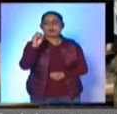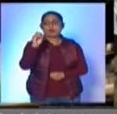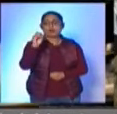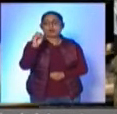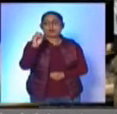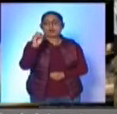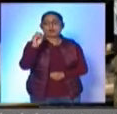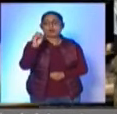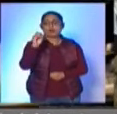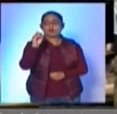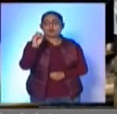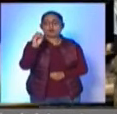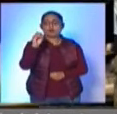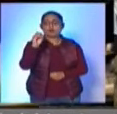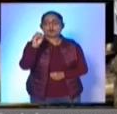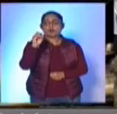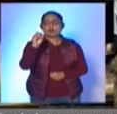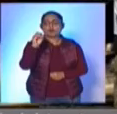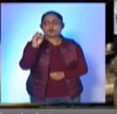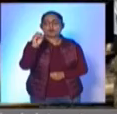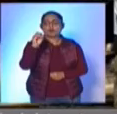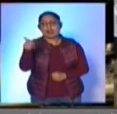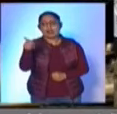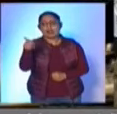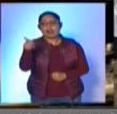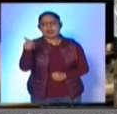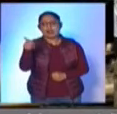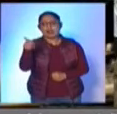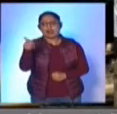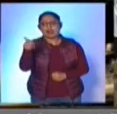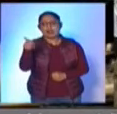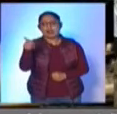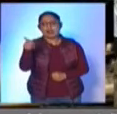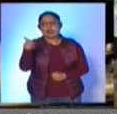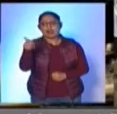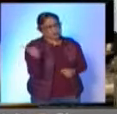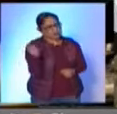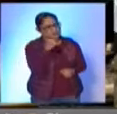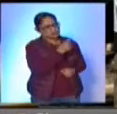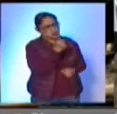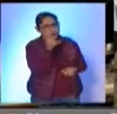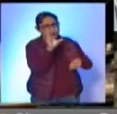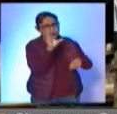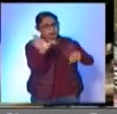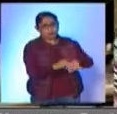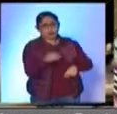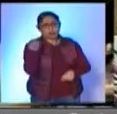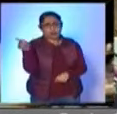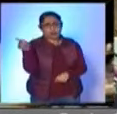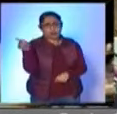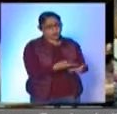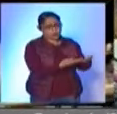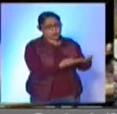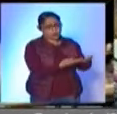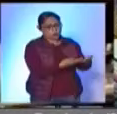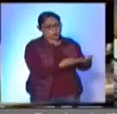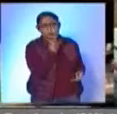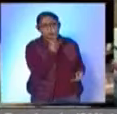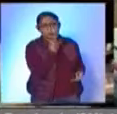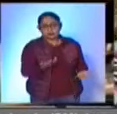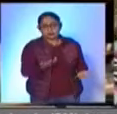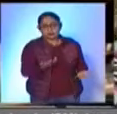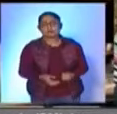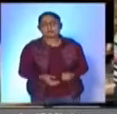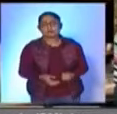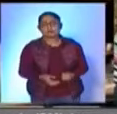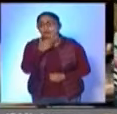diga ¿qué está haciendo si es que hubo un cambio de uso de suelo? Porque le compete a Semarnat. Hernández Figueroa puntualizó